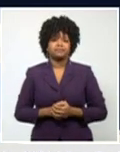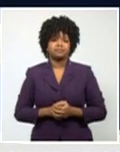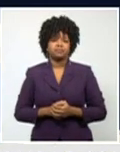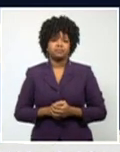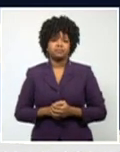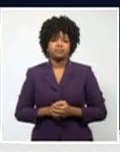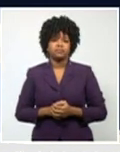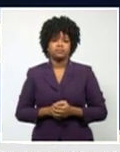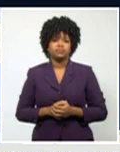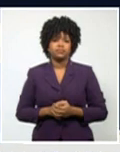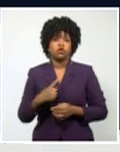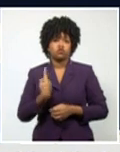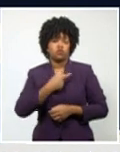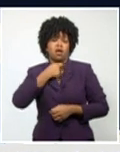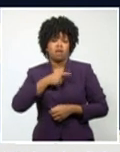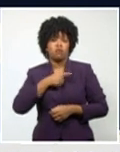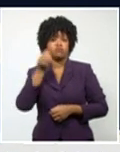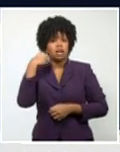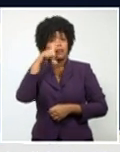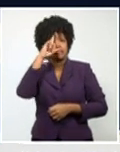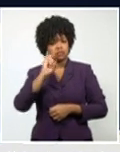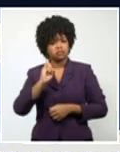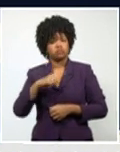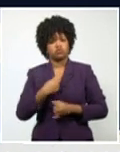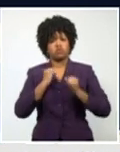en su momento lo informaremos, pero no que haya una nueva cepa